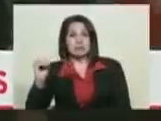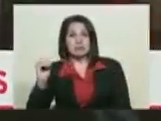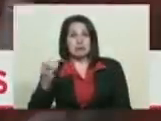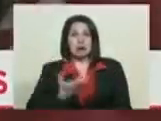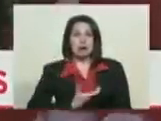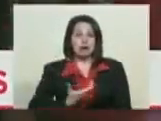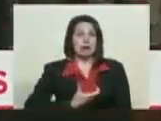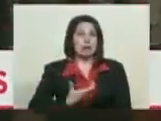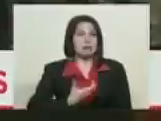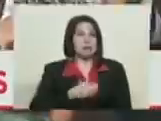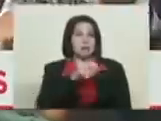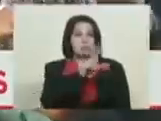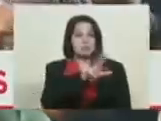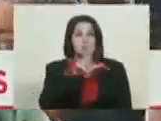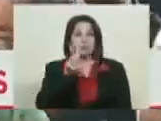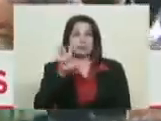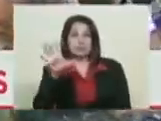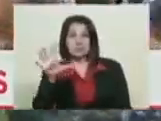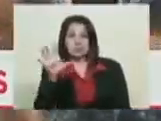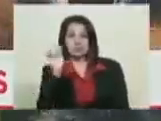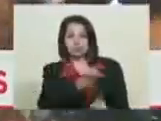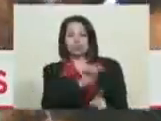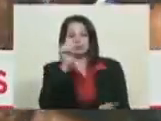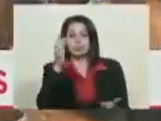de las 335.